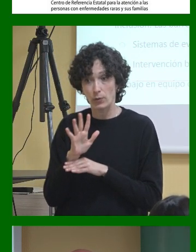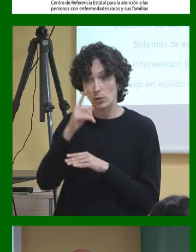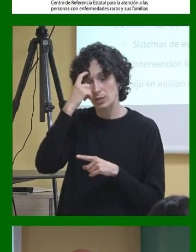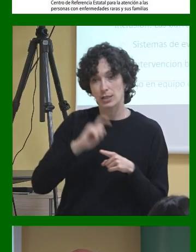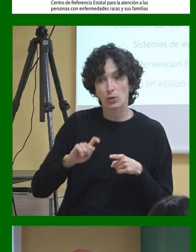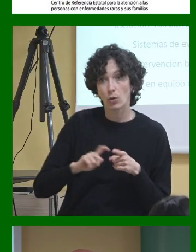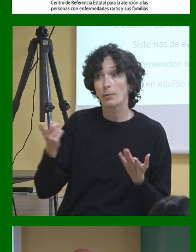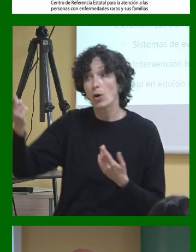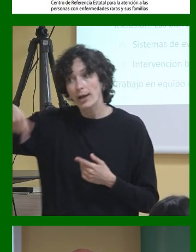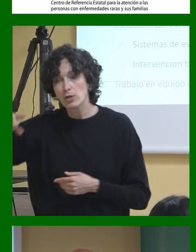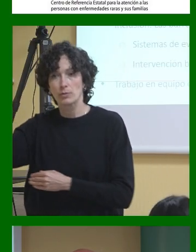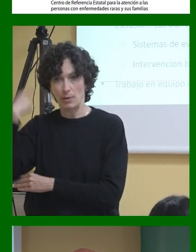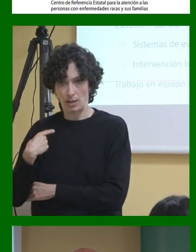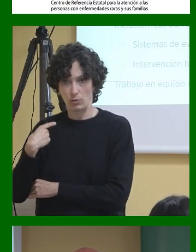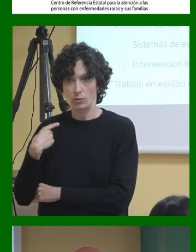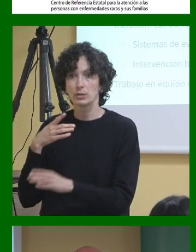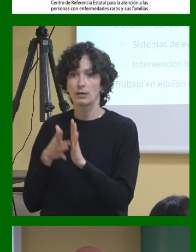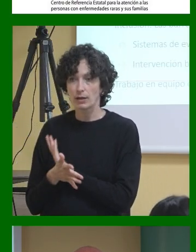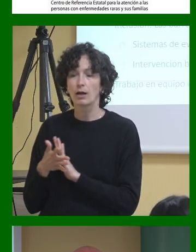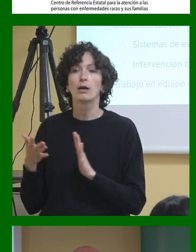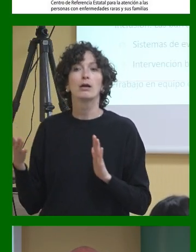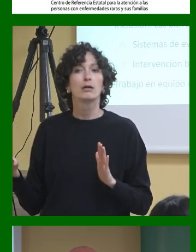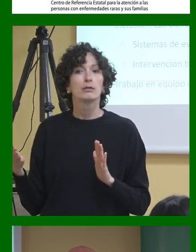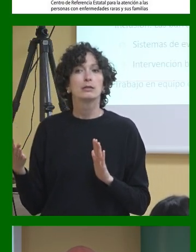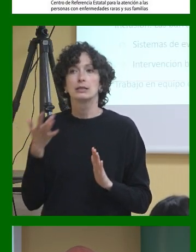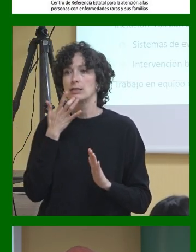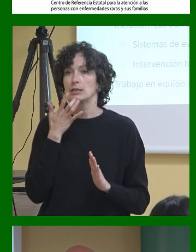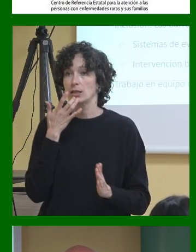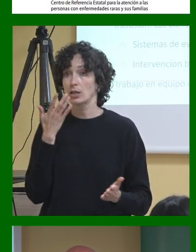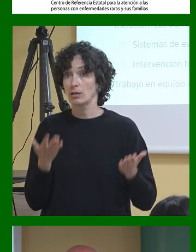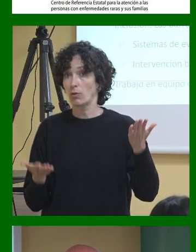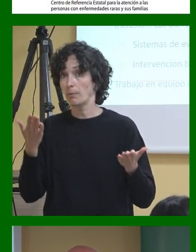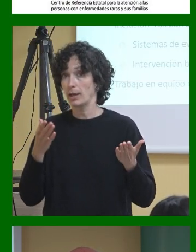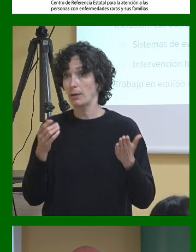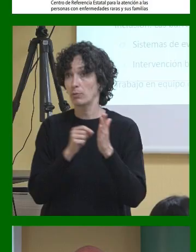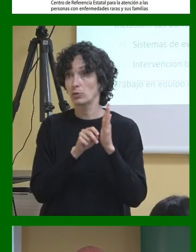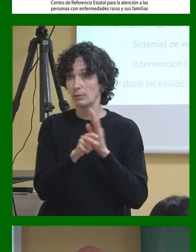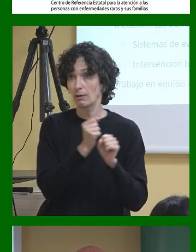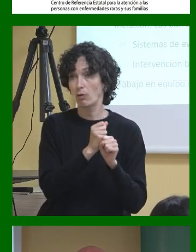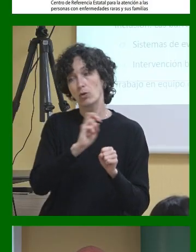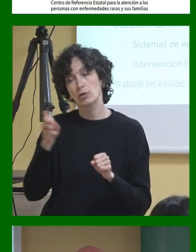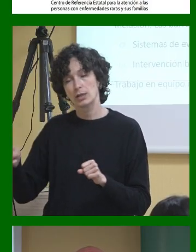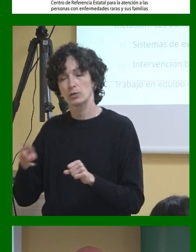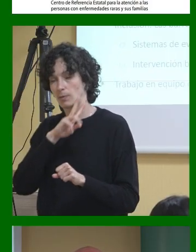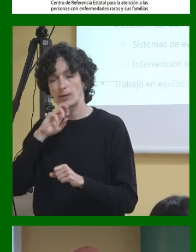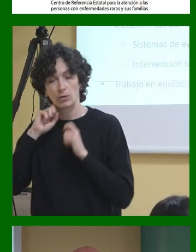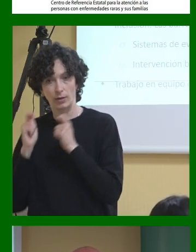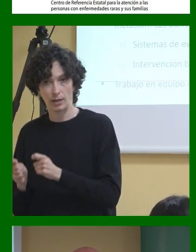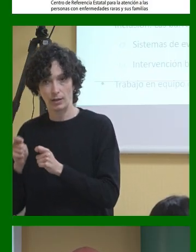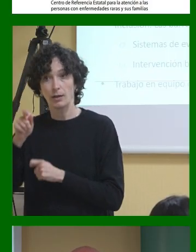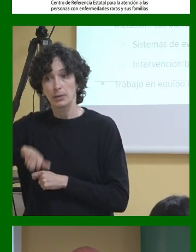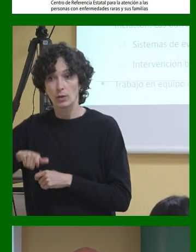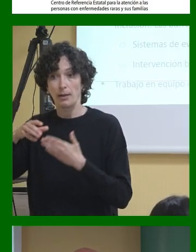un aprendizaje que marca también y es un distintivo respecto a muchos enfoques de trabajo. Ajustarte a las necesidades de la familia y del